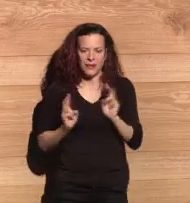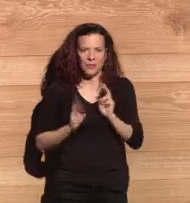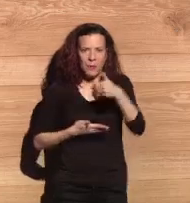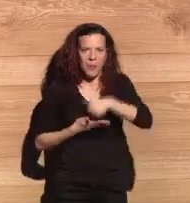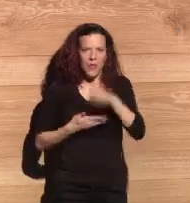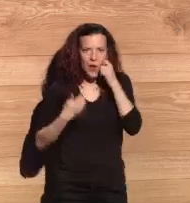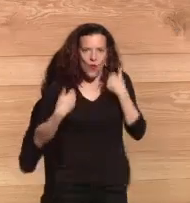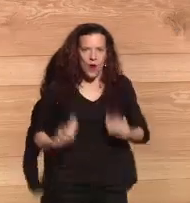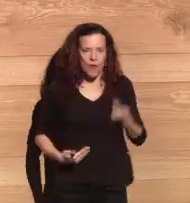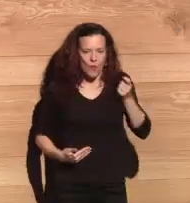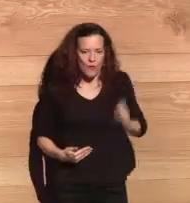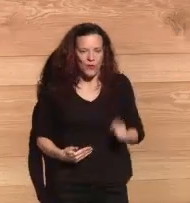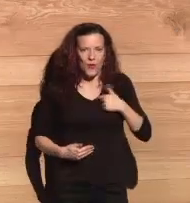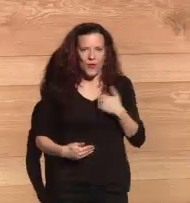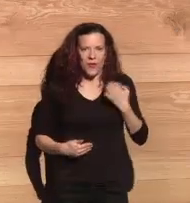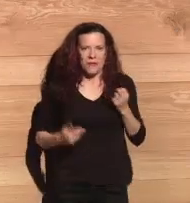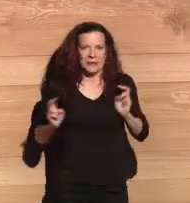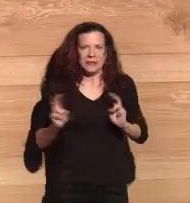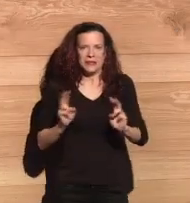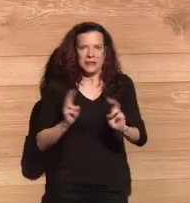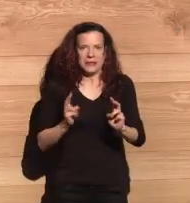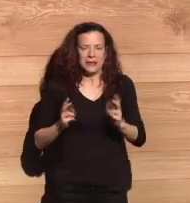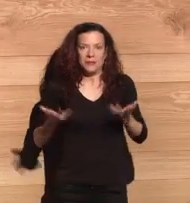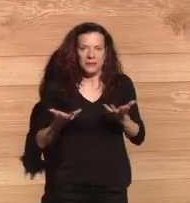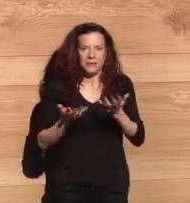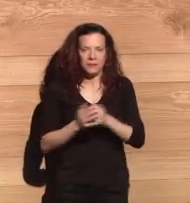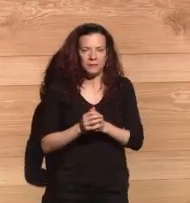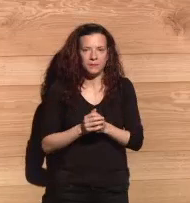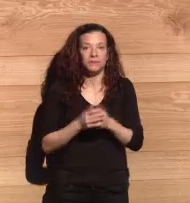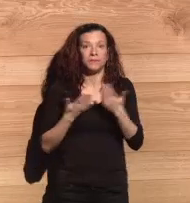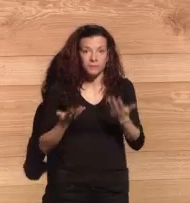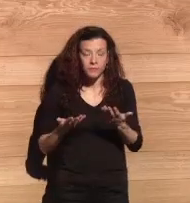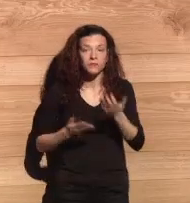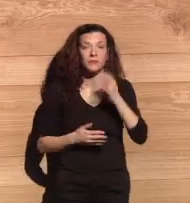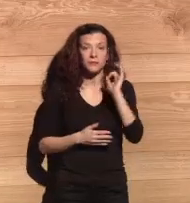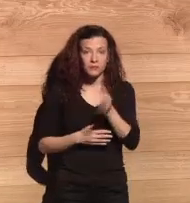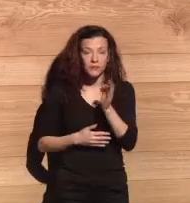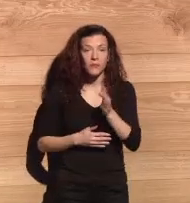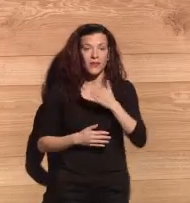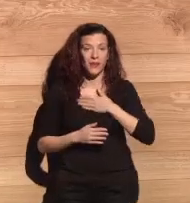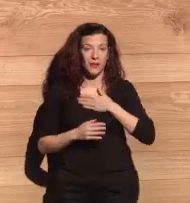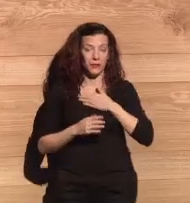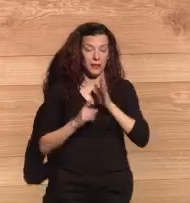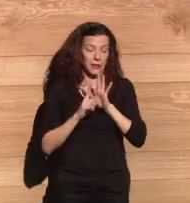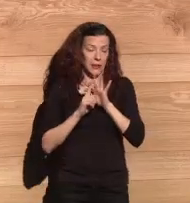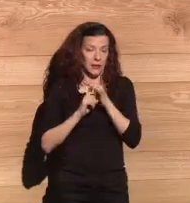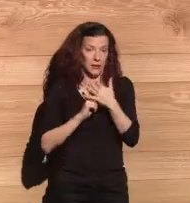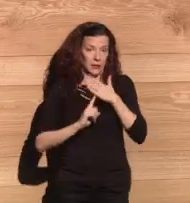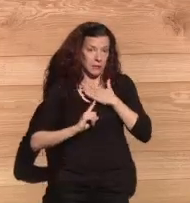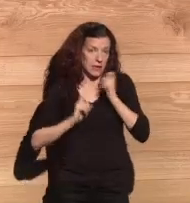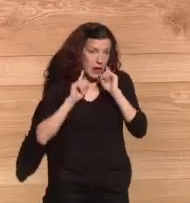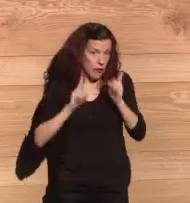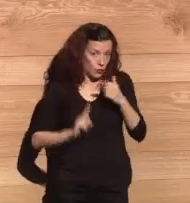pedía el cuerpo como profesional. Y también es verdad que en mi caso, hablo en mi